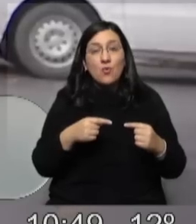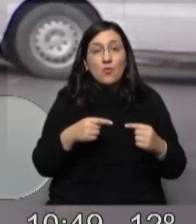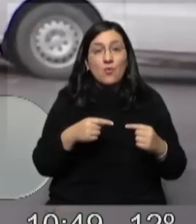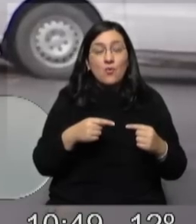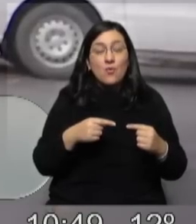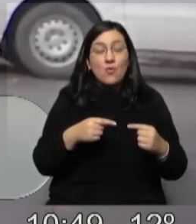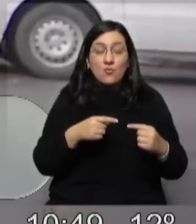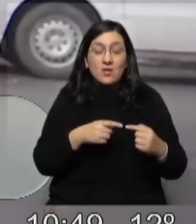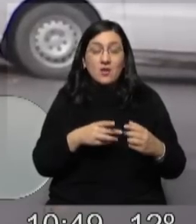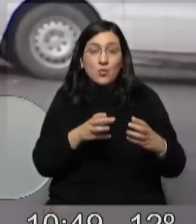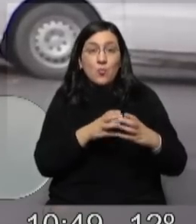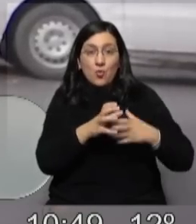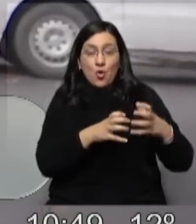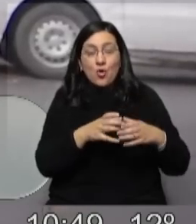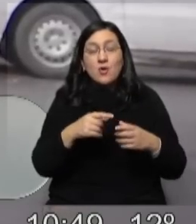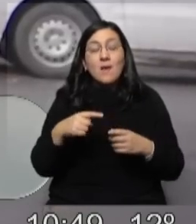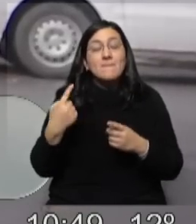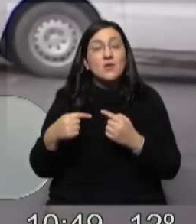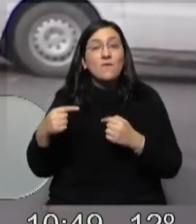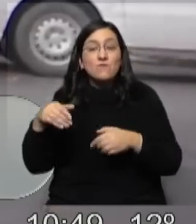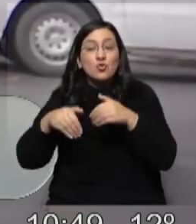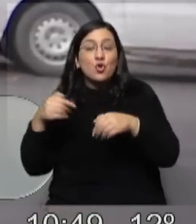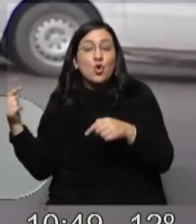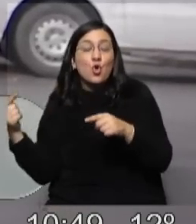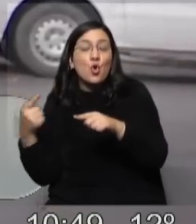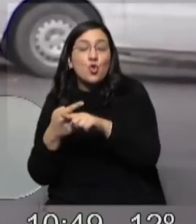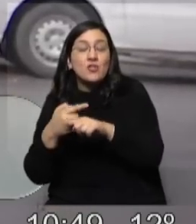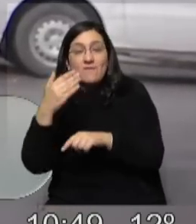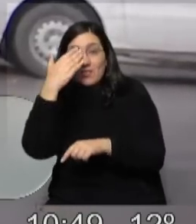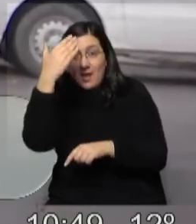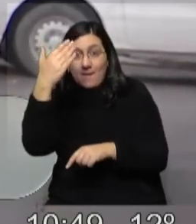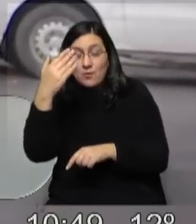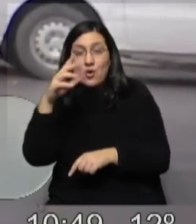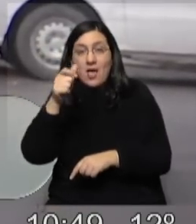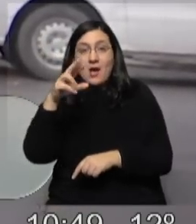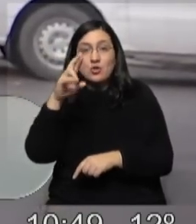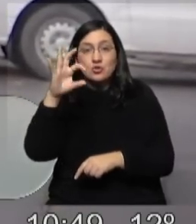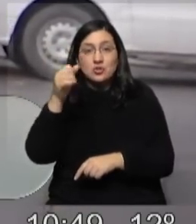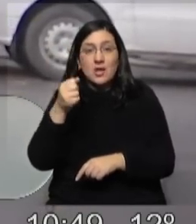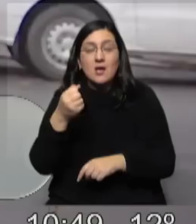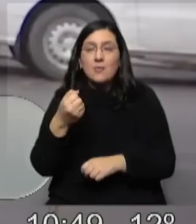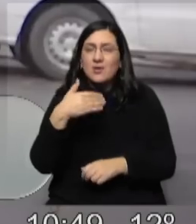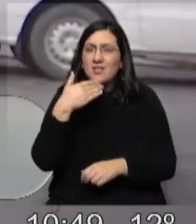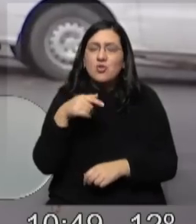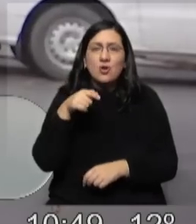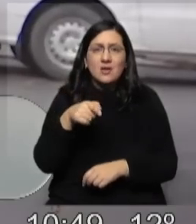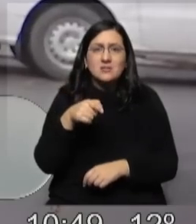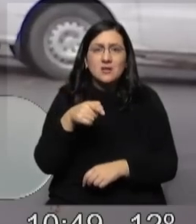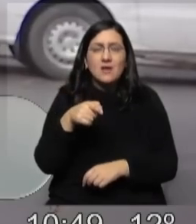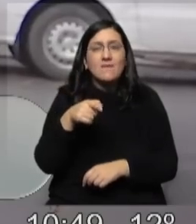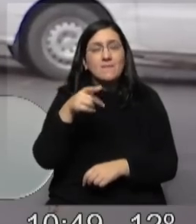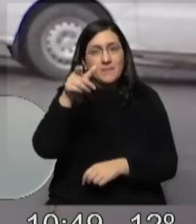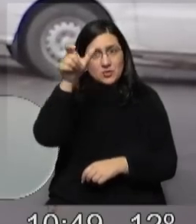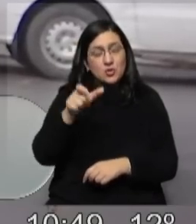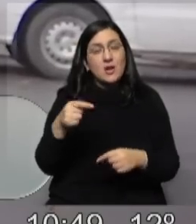representante del Frente Amplio en el directorio de Antel, Daniel La Rosa, por entender que la figura de Pettinati era polémica,